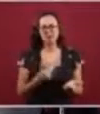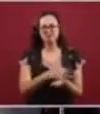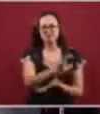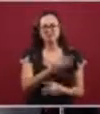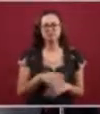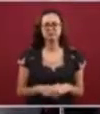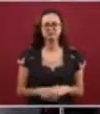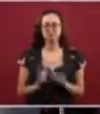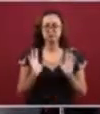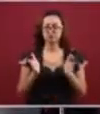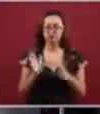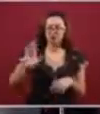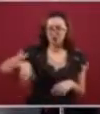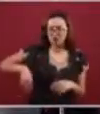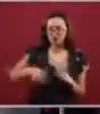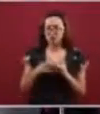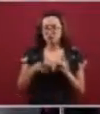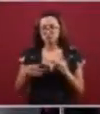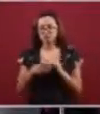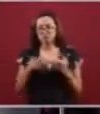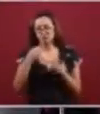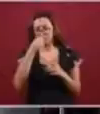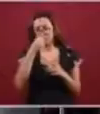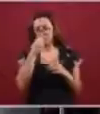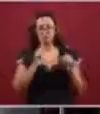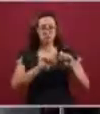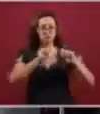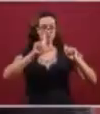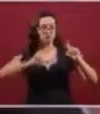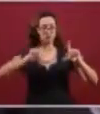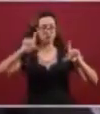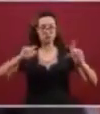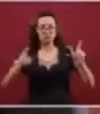estas personas? Pues ya lo expliqué en esta gráfica.